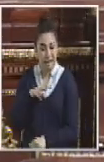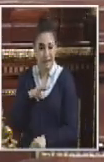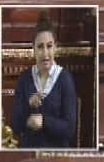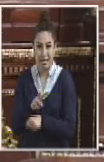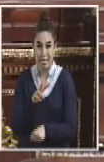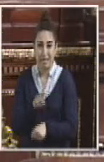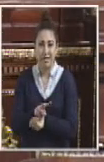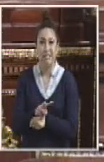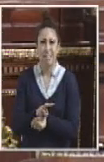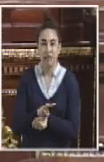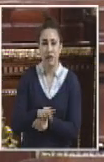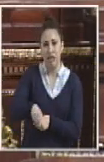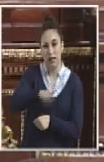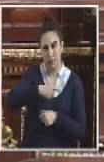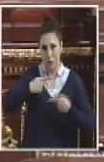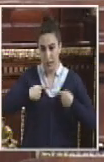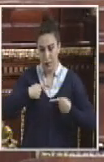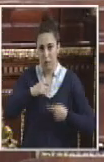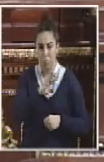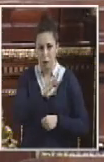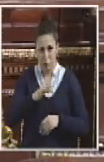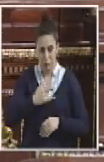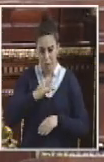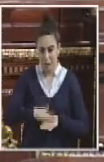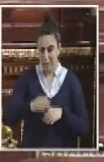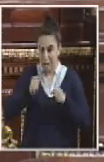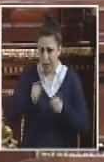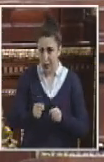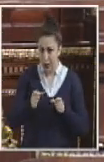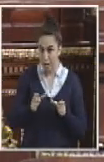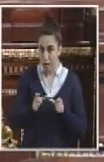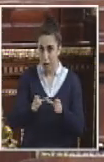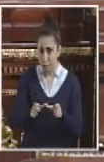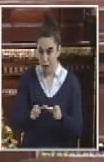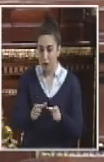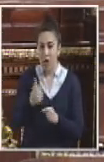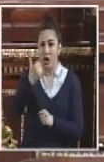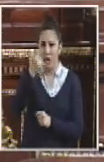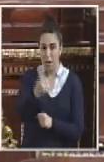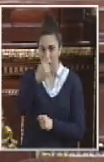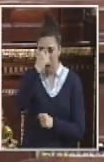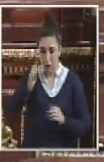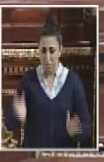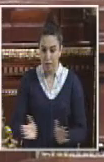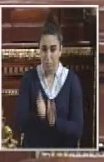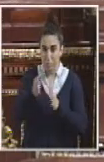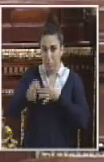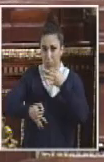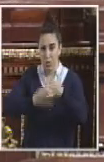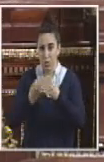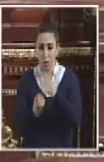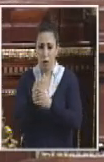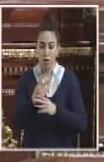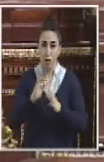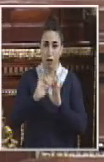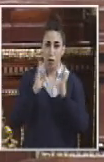es por la seguridad y segundo, por promover nuevas formas de movilidad.